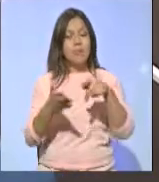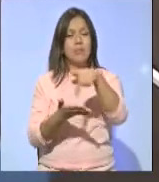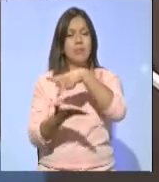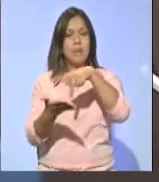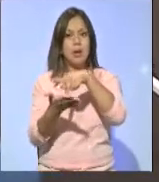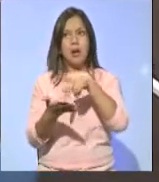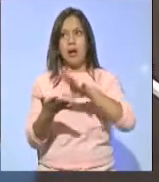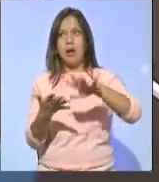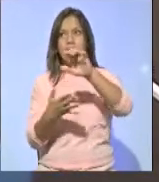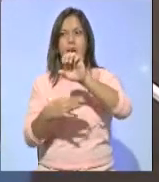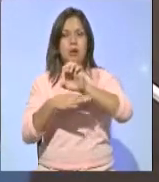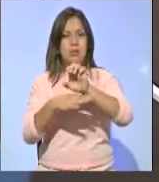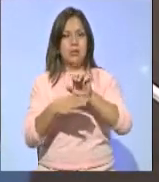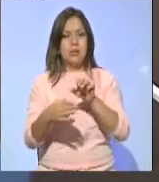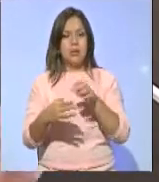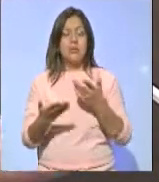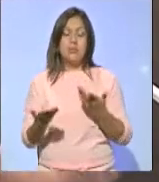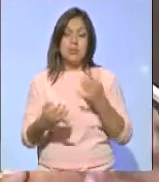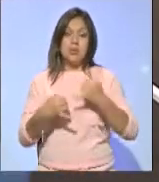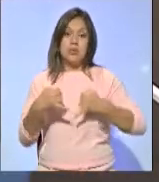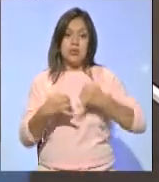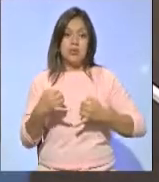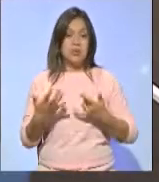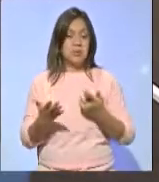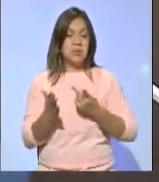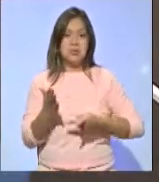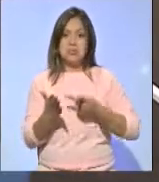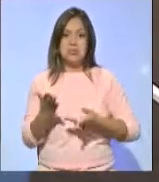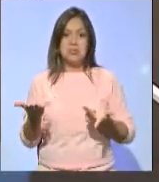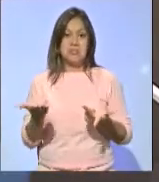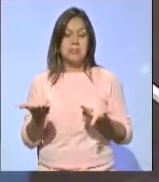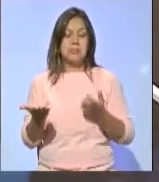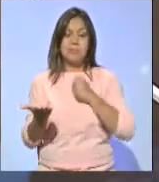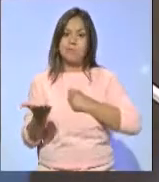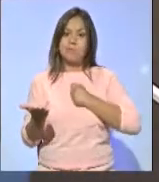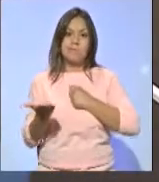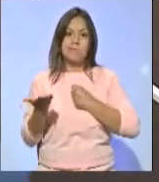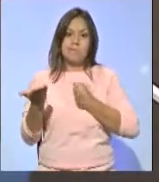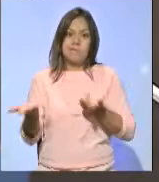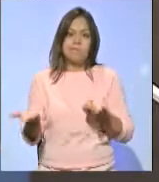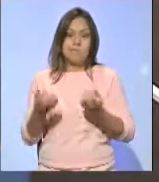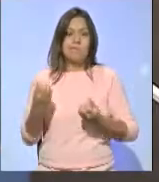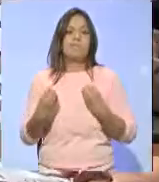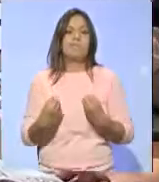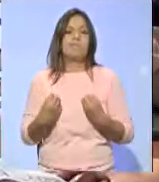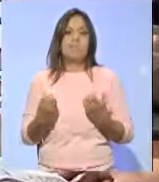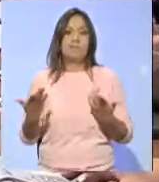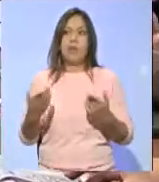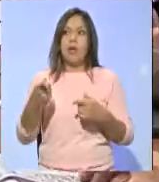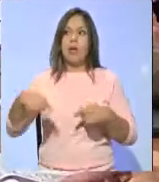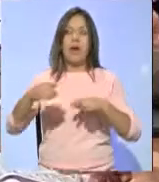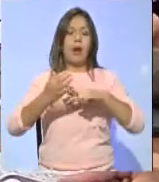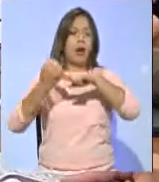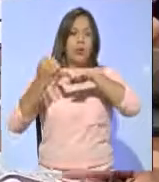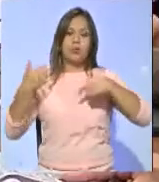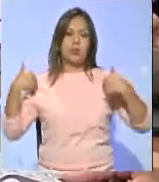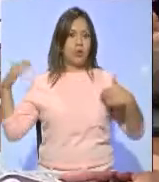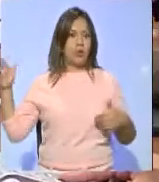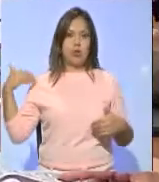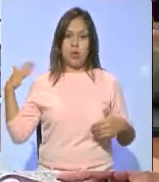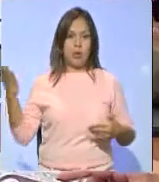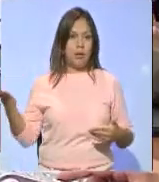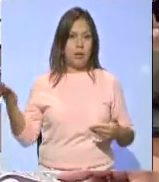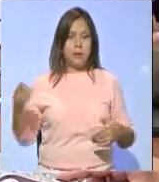fueron creados en los últimos años y que lamentablemente no cuentan con los recursos suficientes. El titular de la comisión,